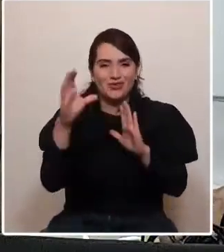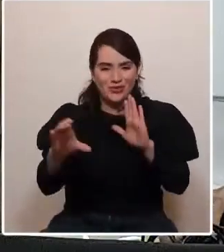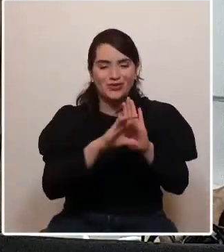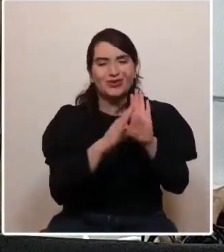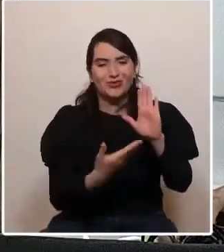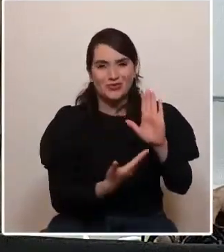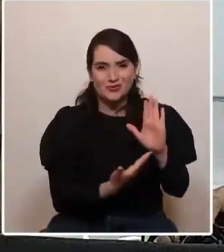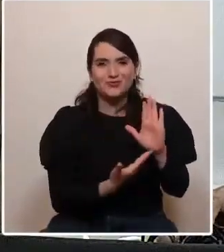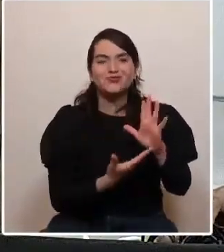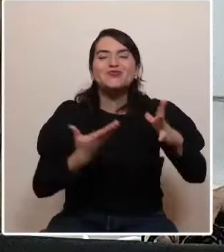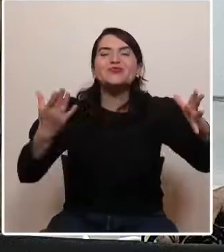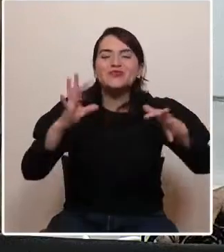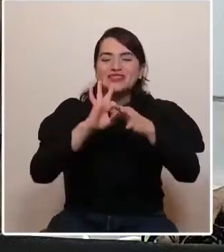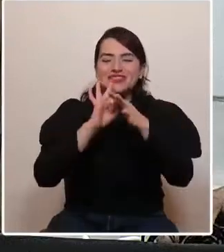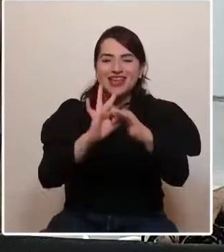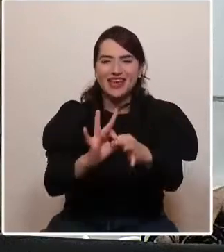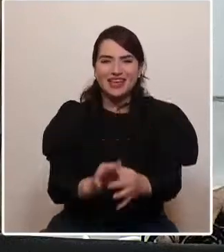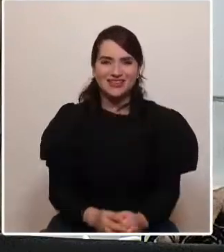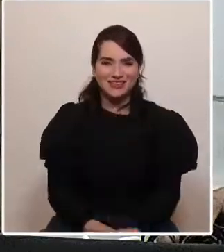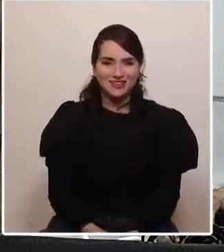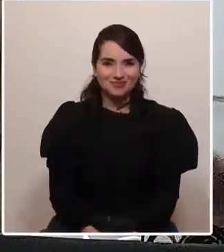constitucional. Muchas gracias.